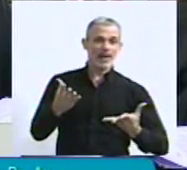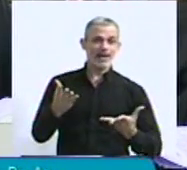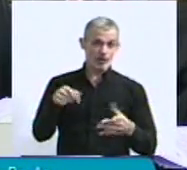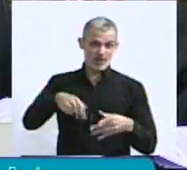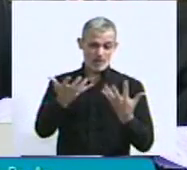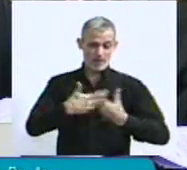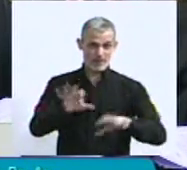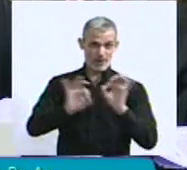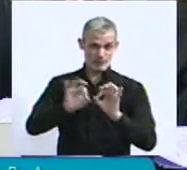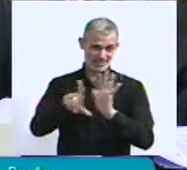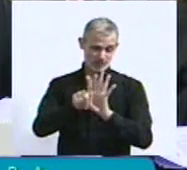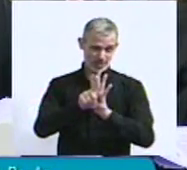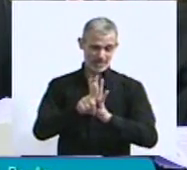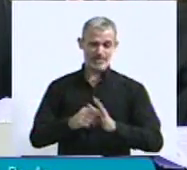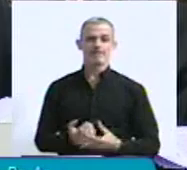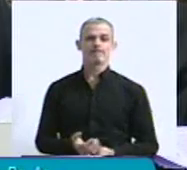este proyecto de ley.